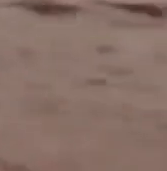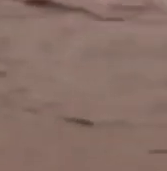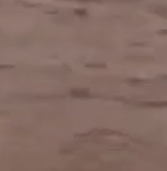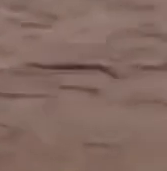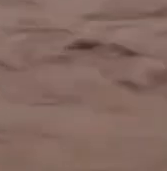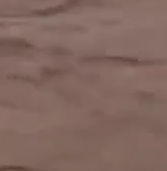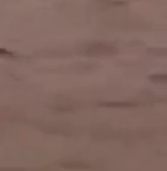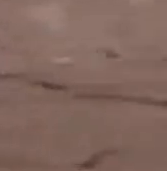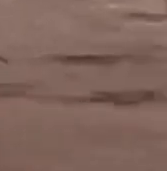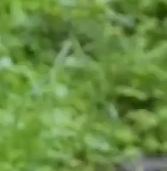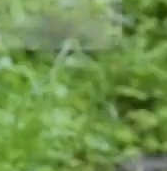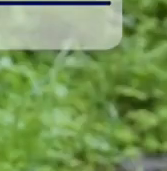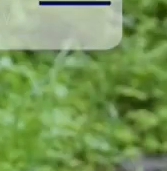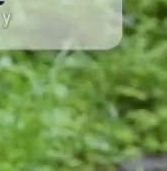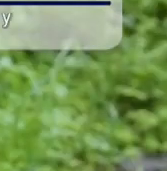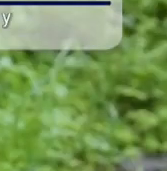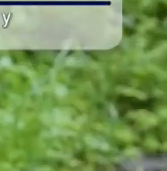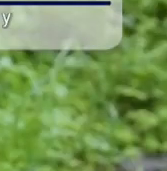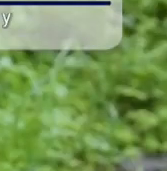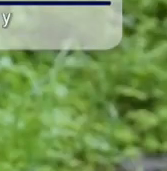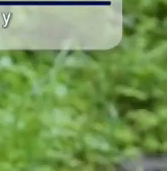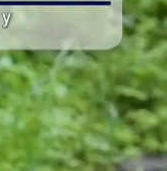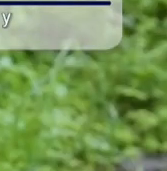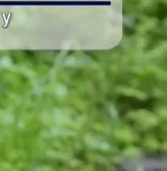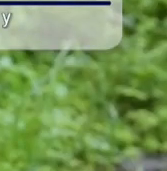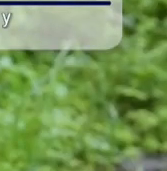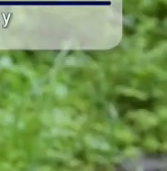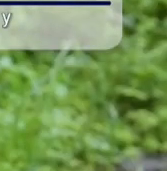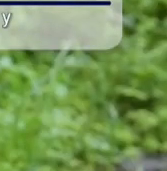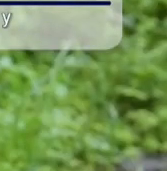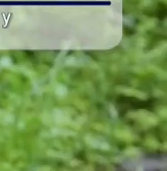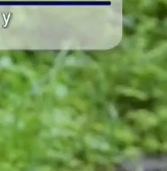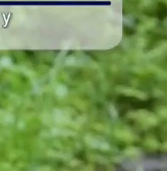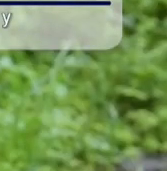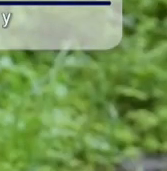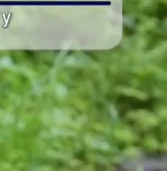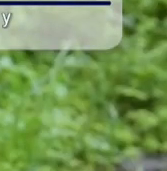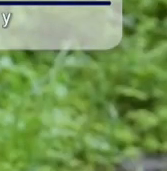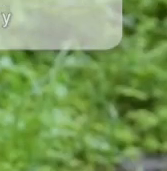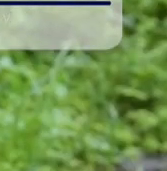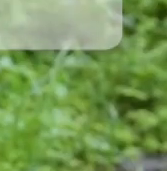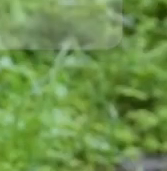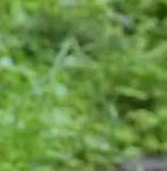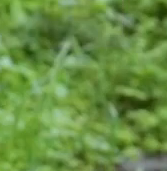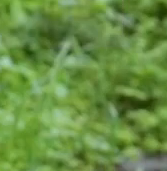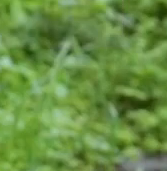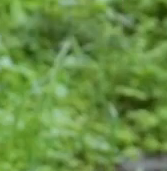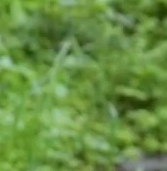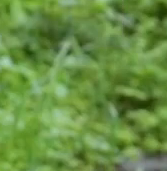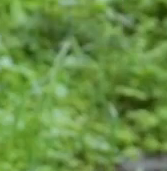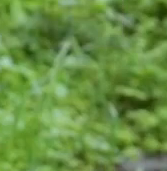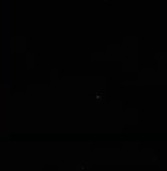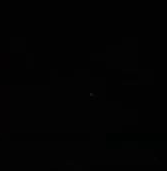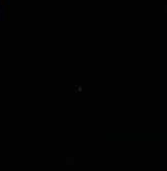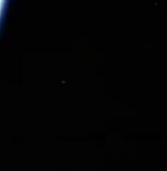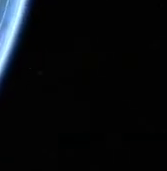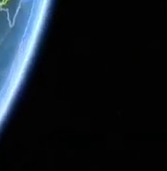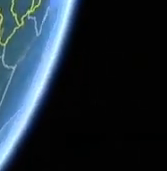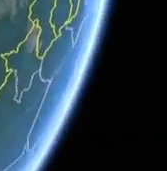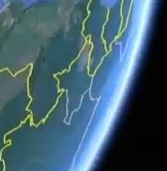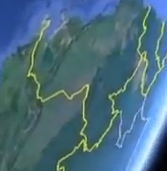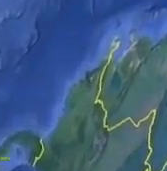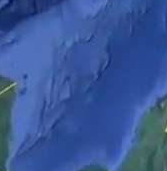provocó estas lluvias torrenciales tienen su origen probablemente en una anomalía es decir en aguas muy calientes en